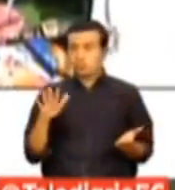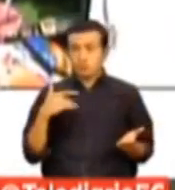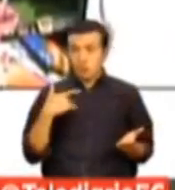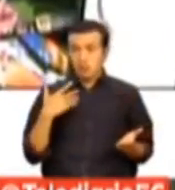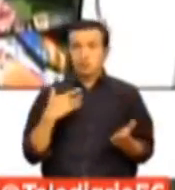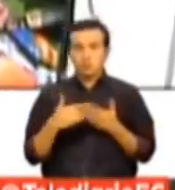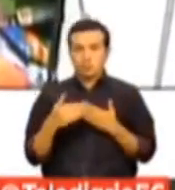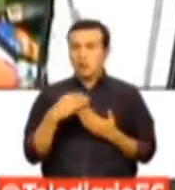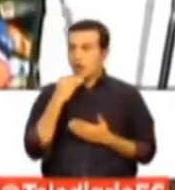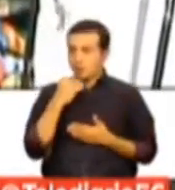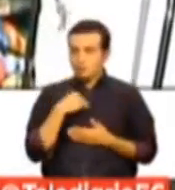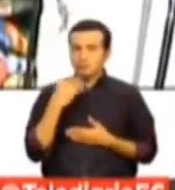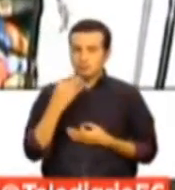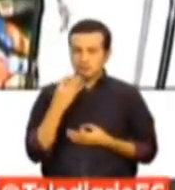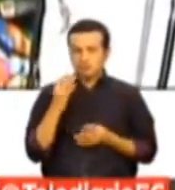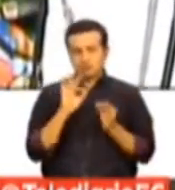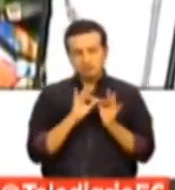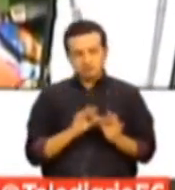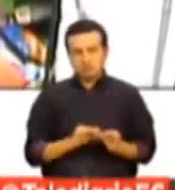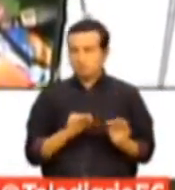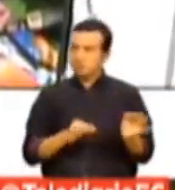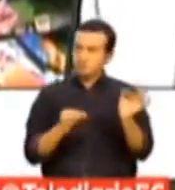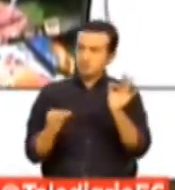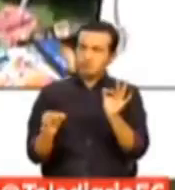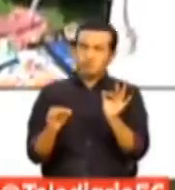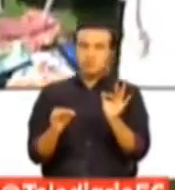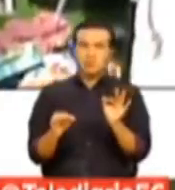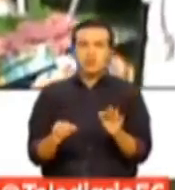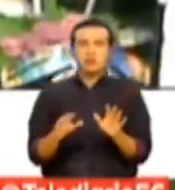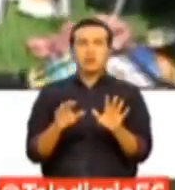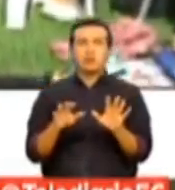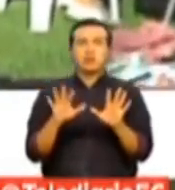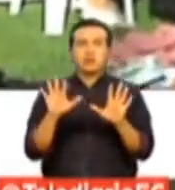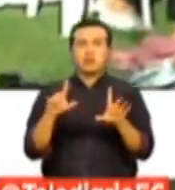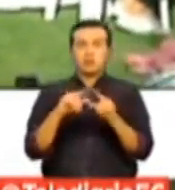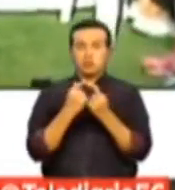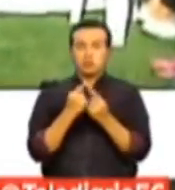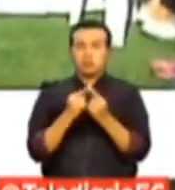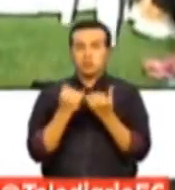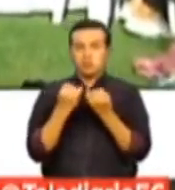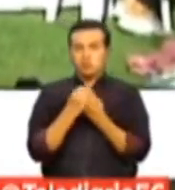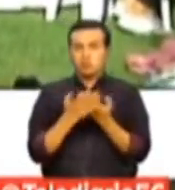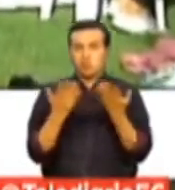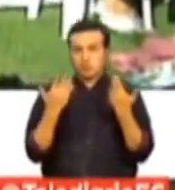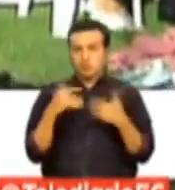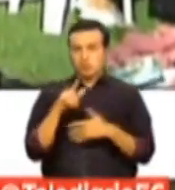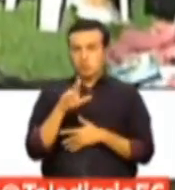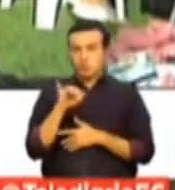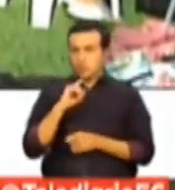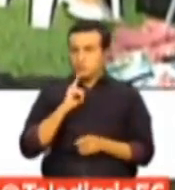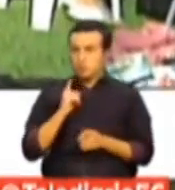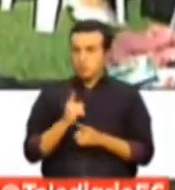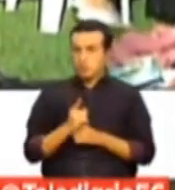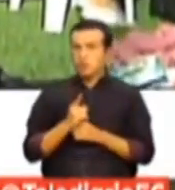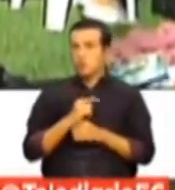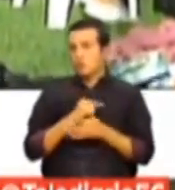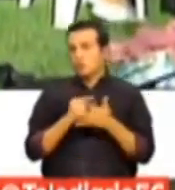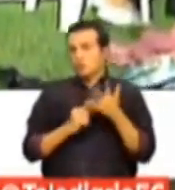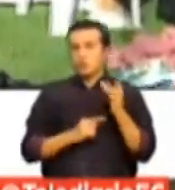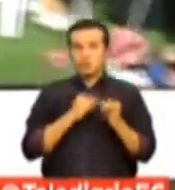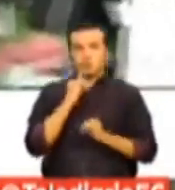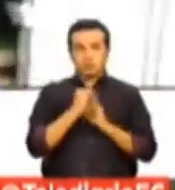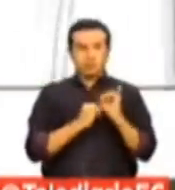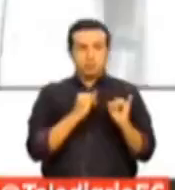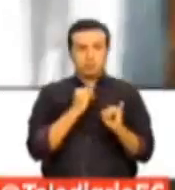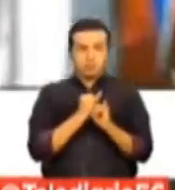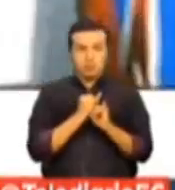hacemos. Muy bien, gracias Alejandra. Son 10 bandas las que van a estarse presentando el día de hoy, Luis, tengo entendido, una